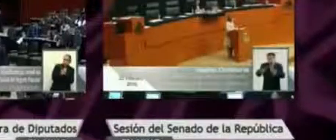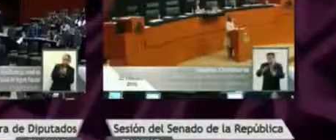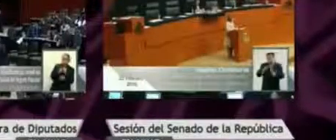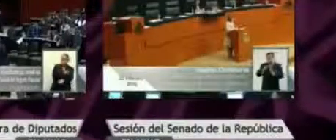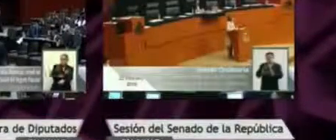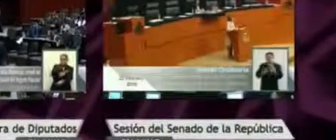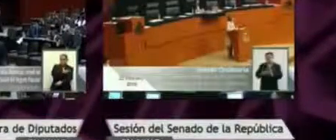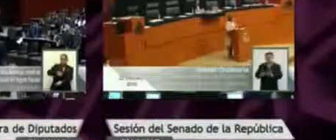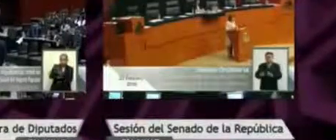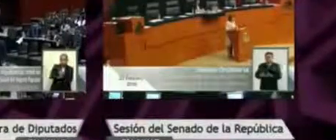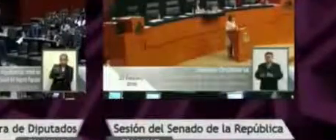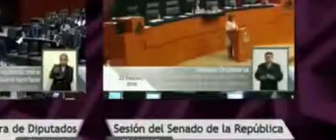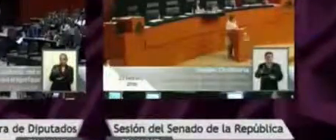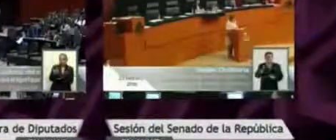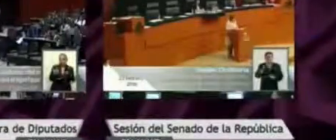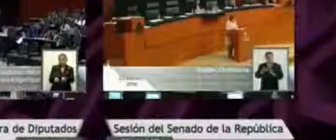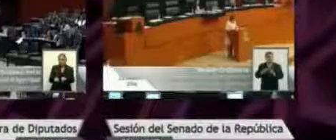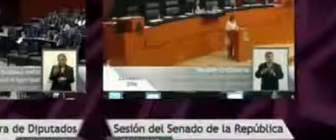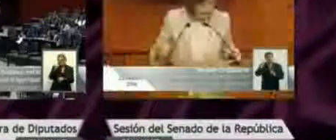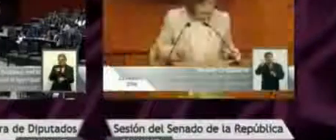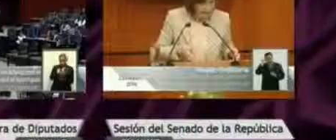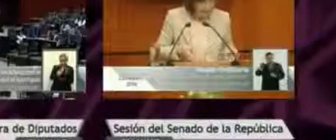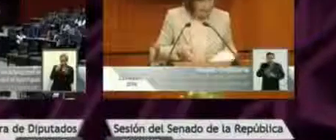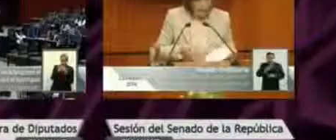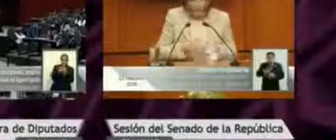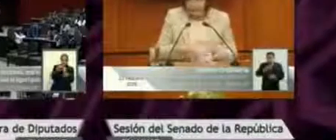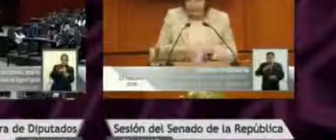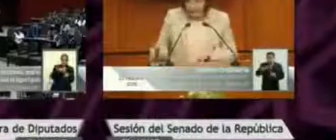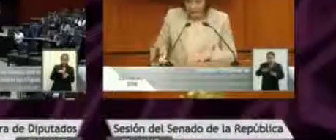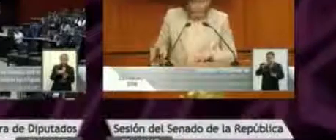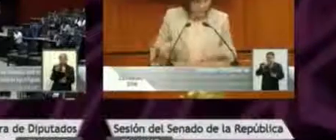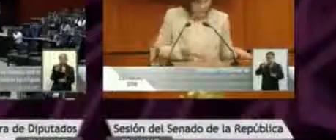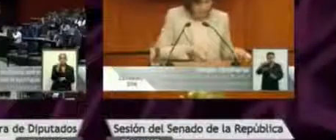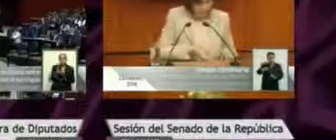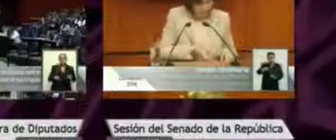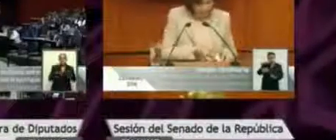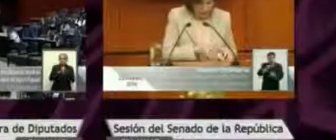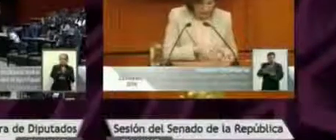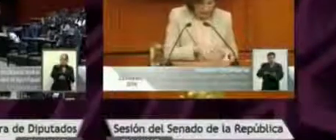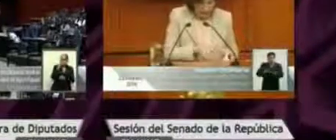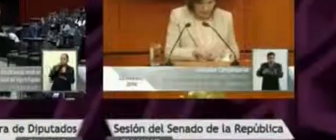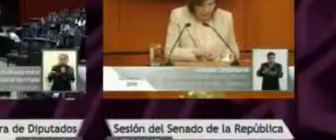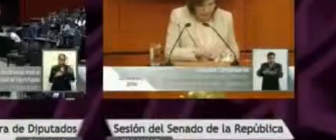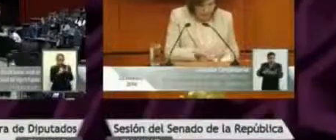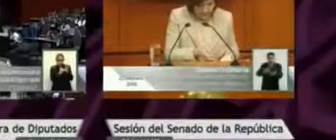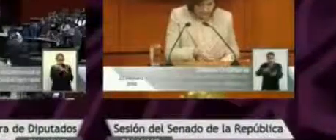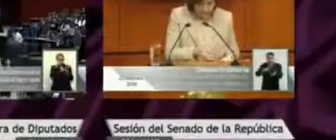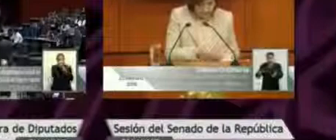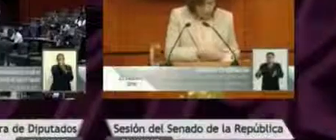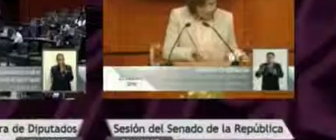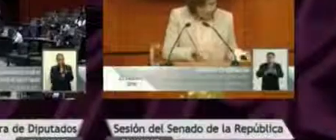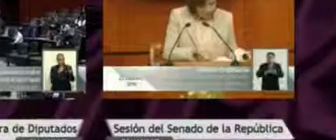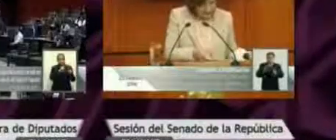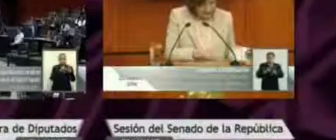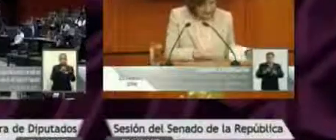atiende a mecanismos, en este caso de inclusión, para seguir fortaleciendo el sistema de protección social en salud que garantice